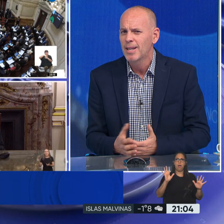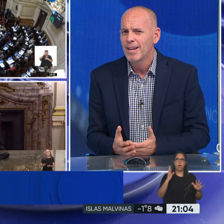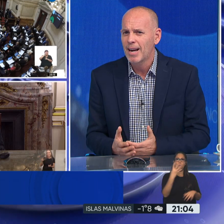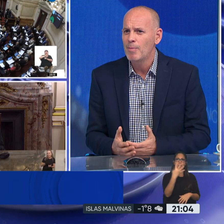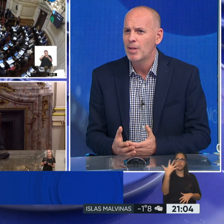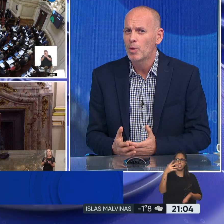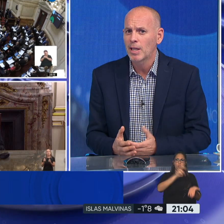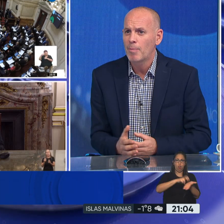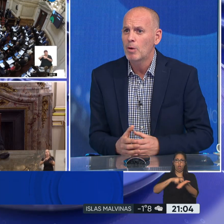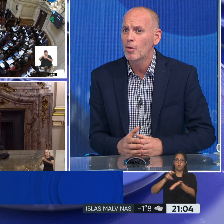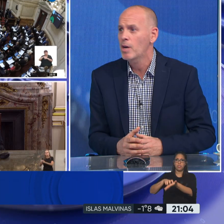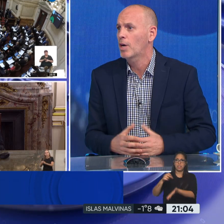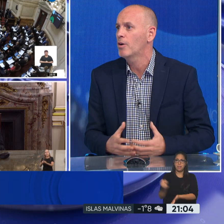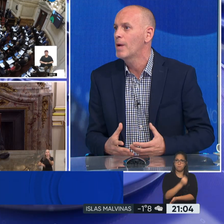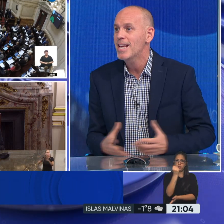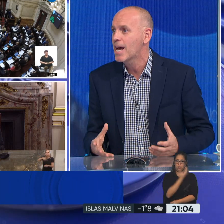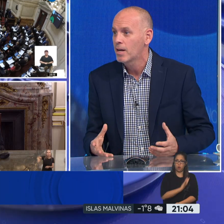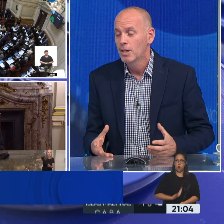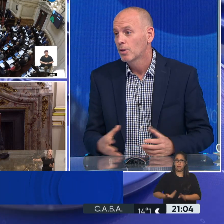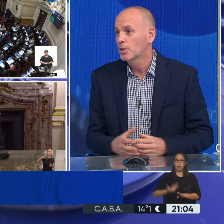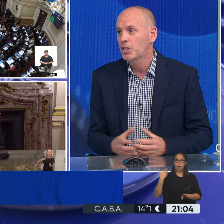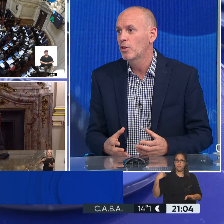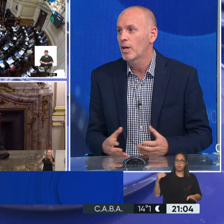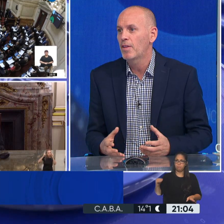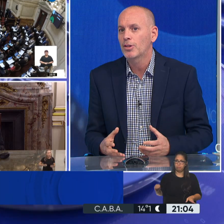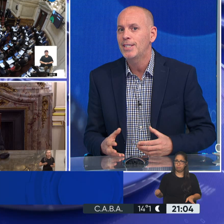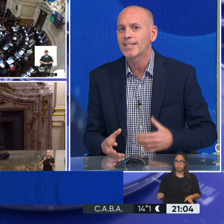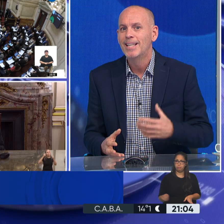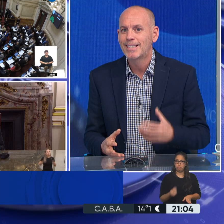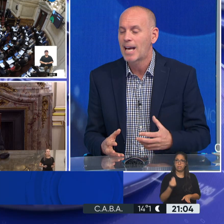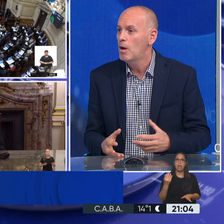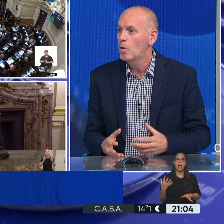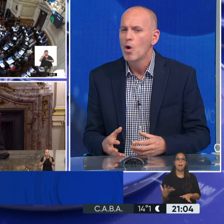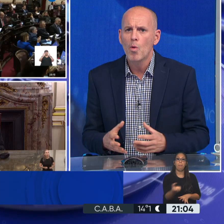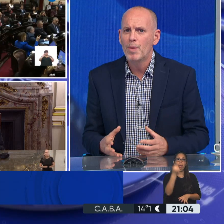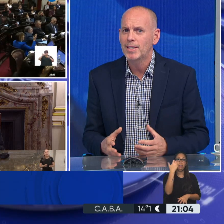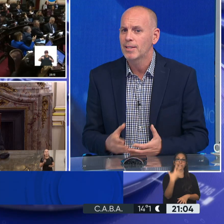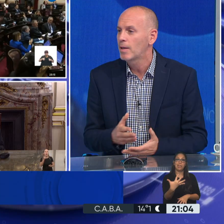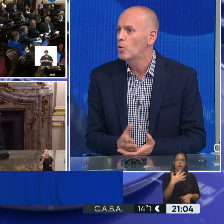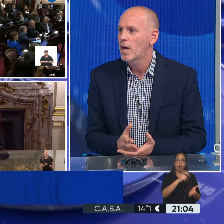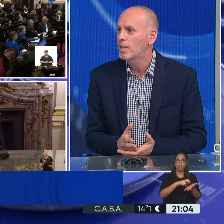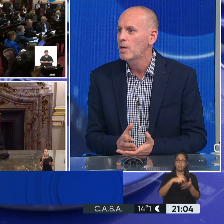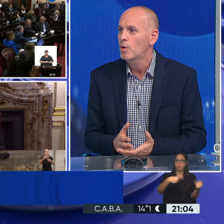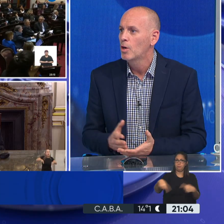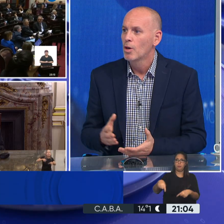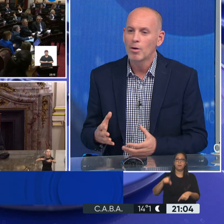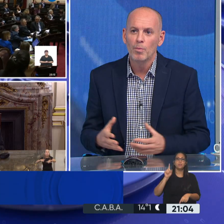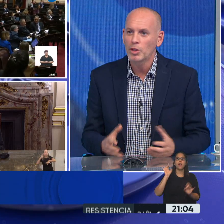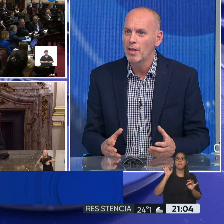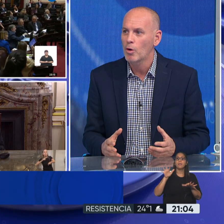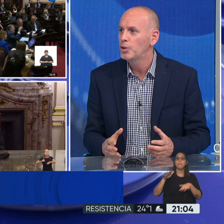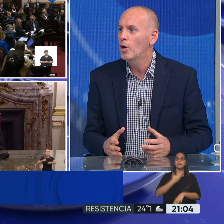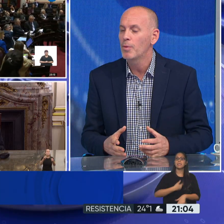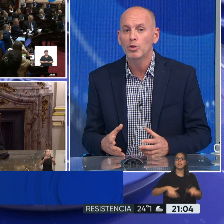noticias realmente importantes para un gobierno que no venía cosechando grandes noticias, salvo un presidente muy activo, con